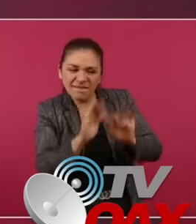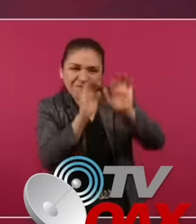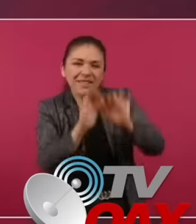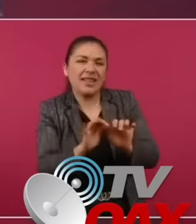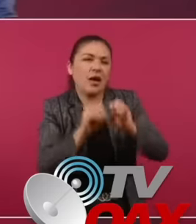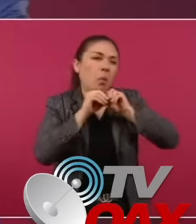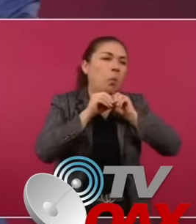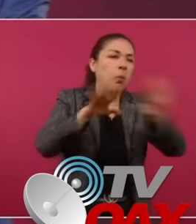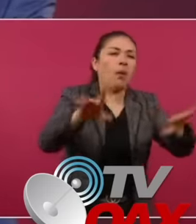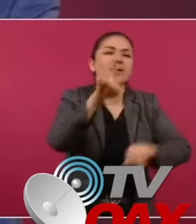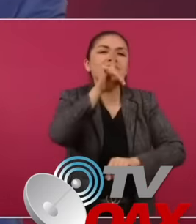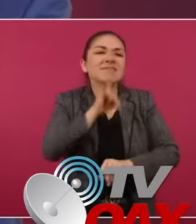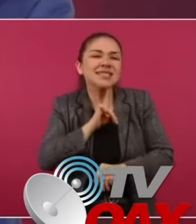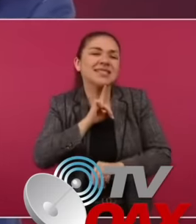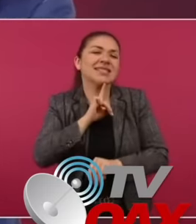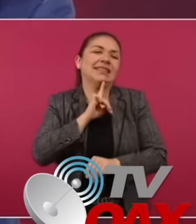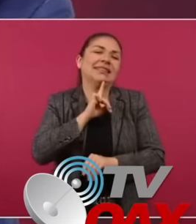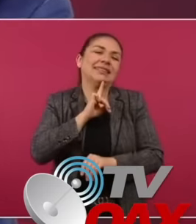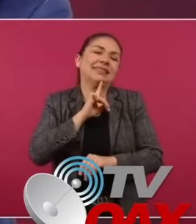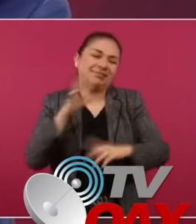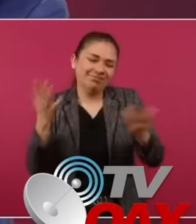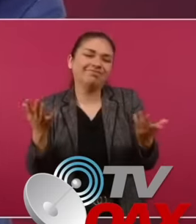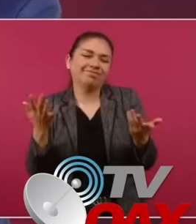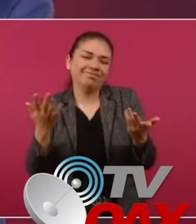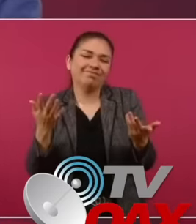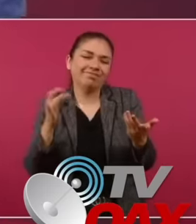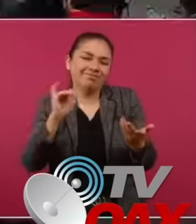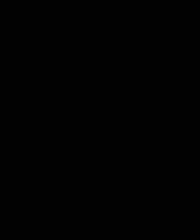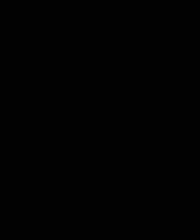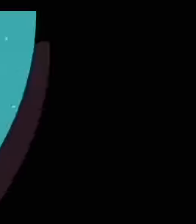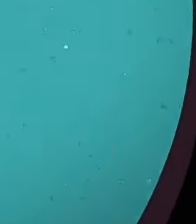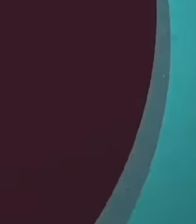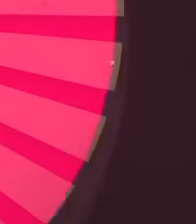Si rezo un par de Kamahane.